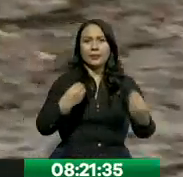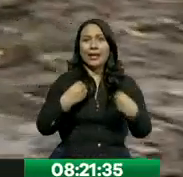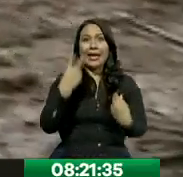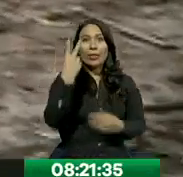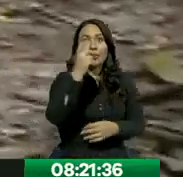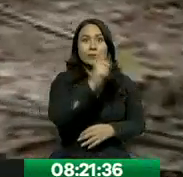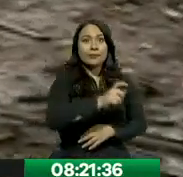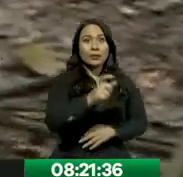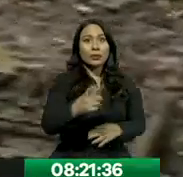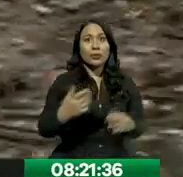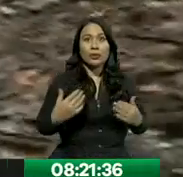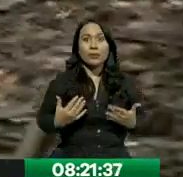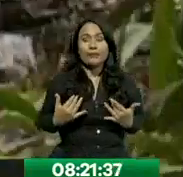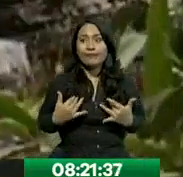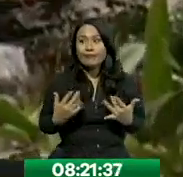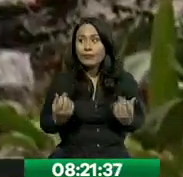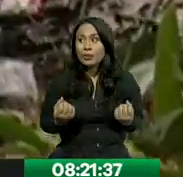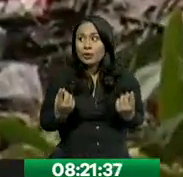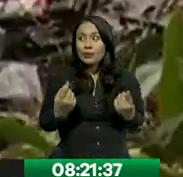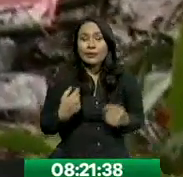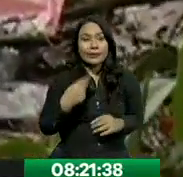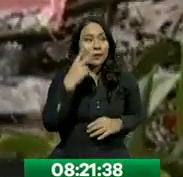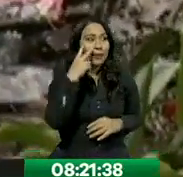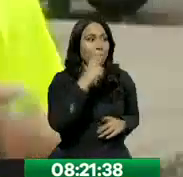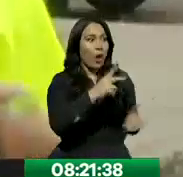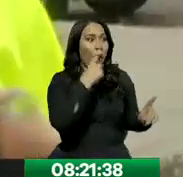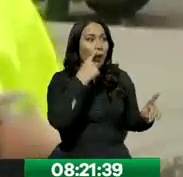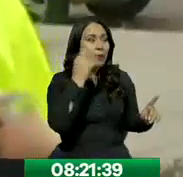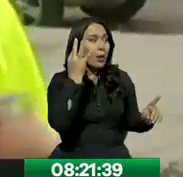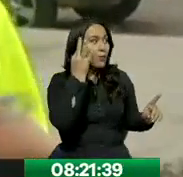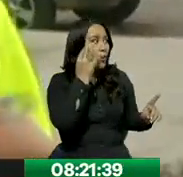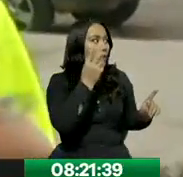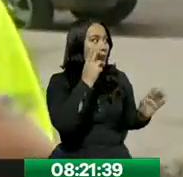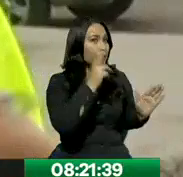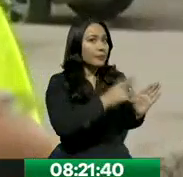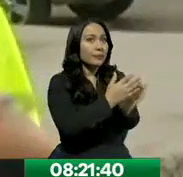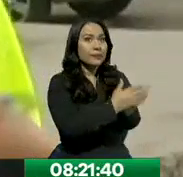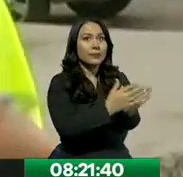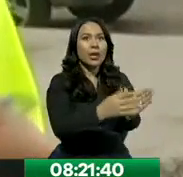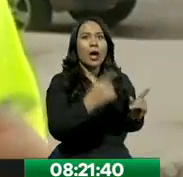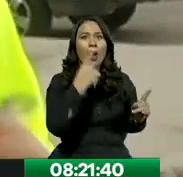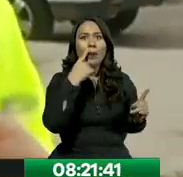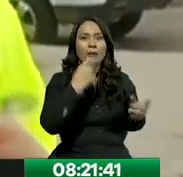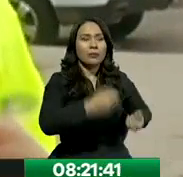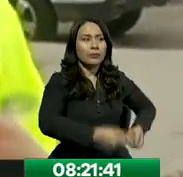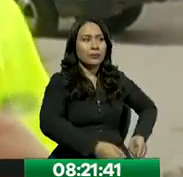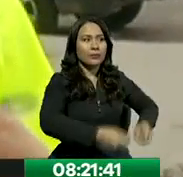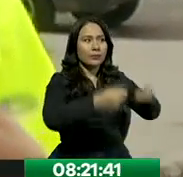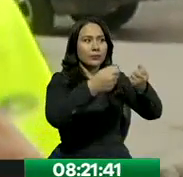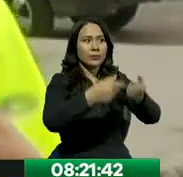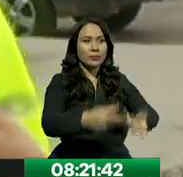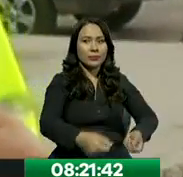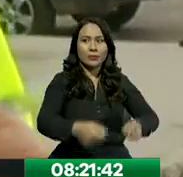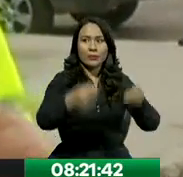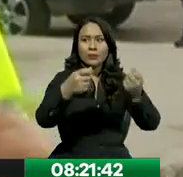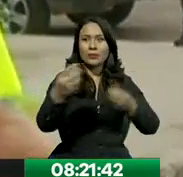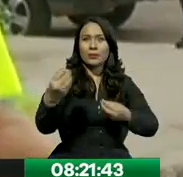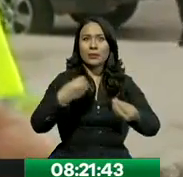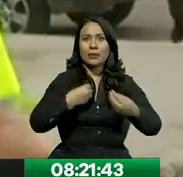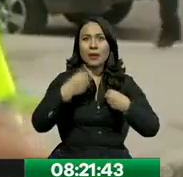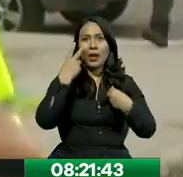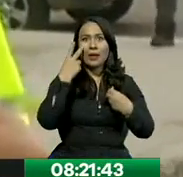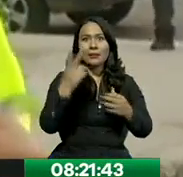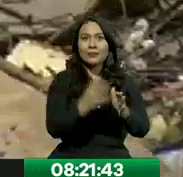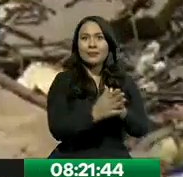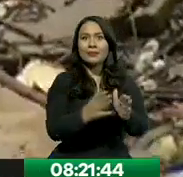cuerpos humanos, un hombre y una mujer. El uno tiene unos sacos de yute y en el interior unas fundas plásticas de